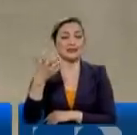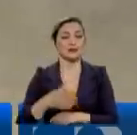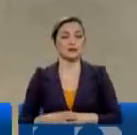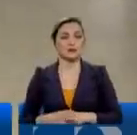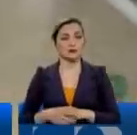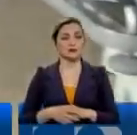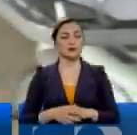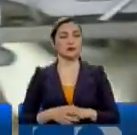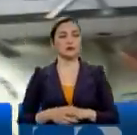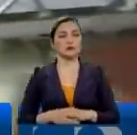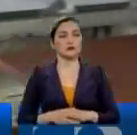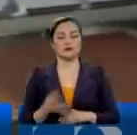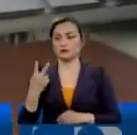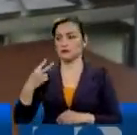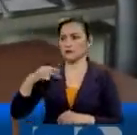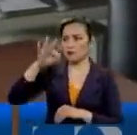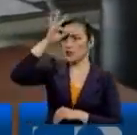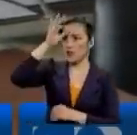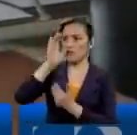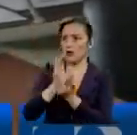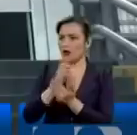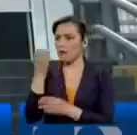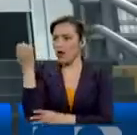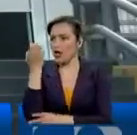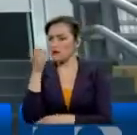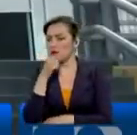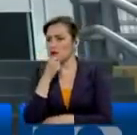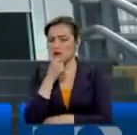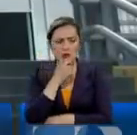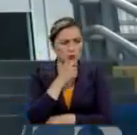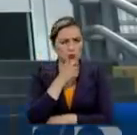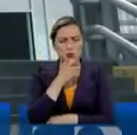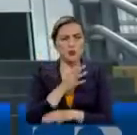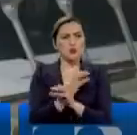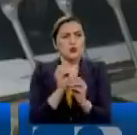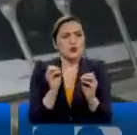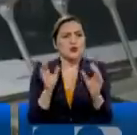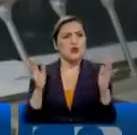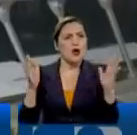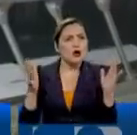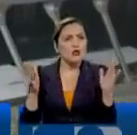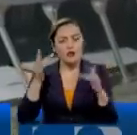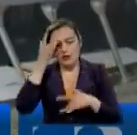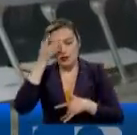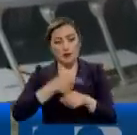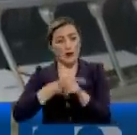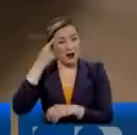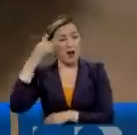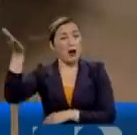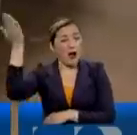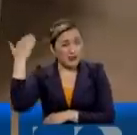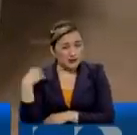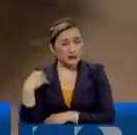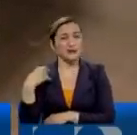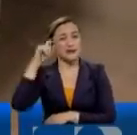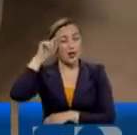Es una imagen esperanzadora al interior del Hospital Carlos Andrade Marín en el centro norte de la ciudad. El área en la que meses atrás se nos tenía